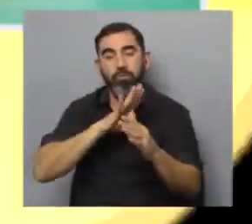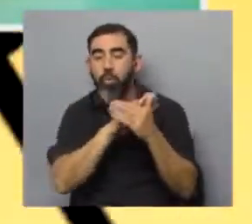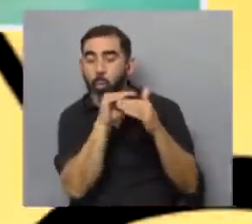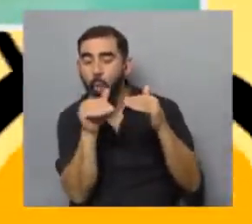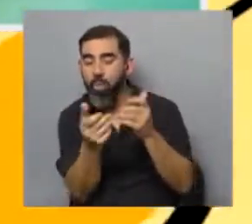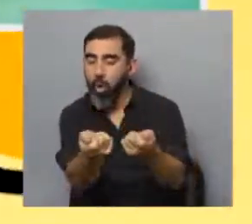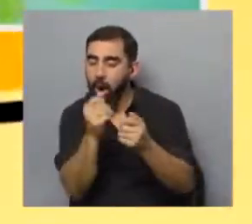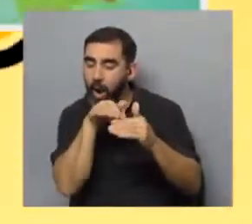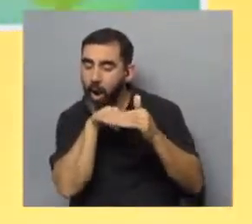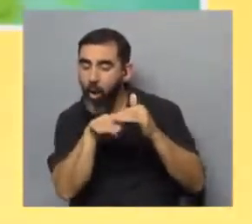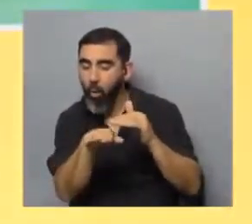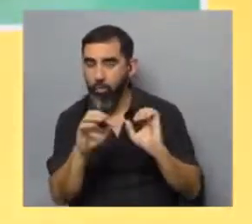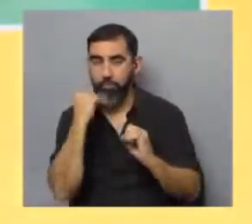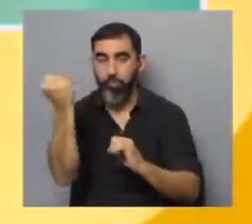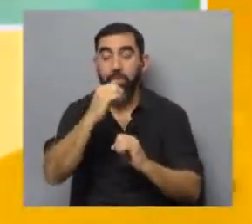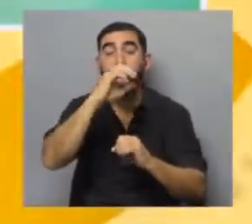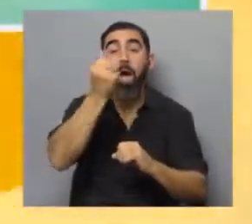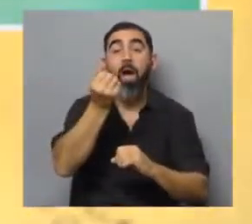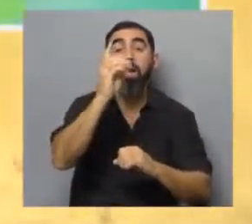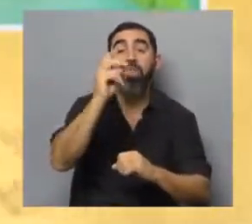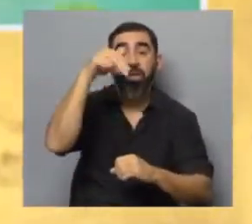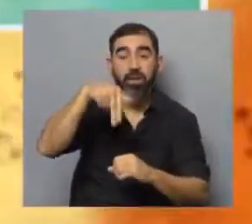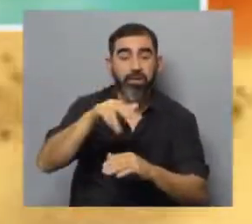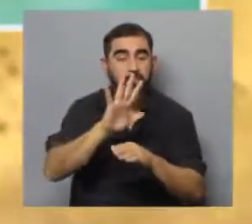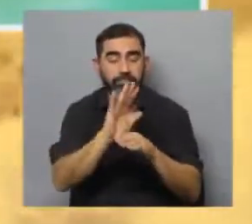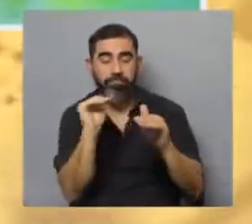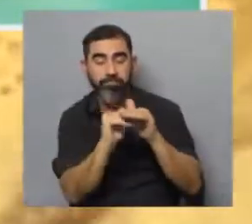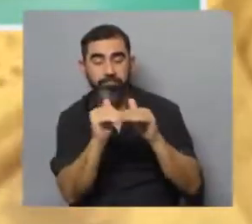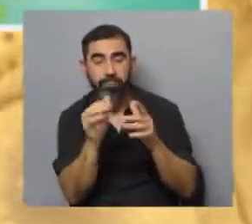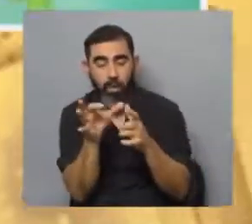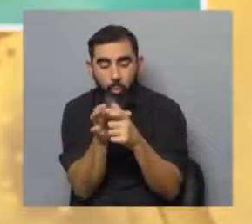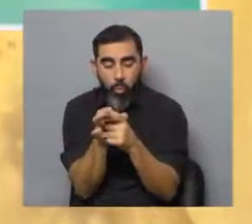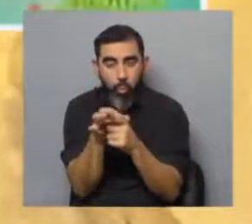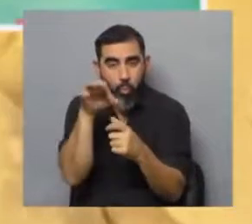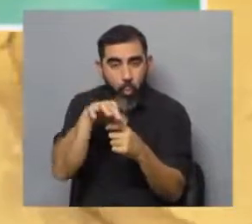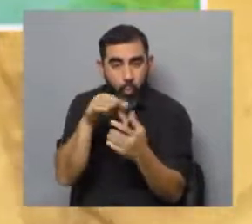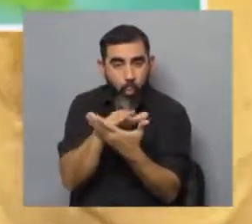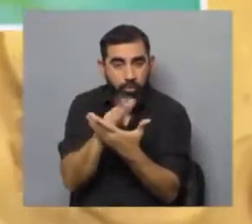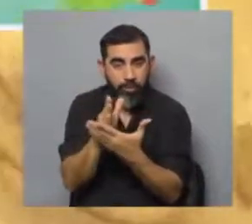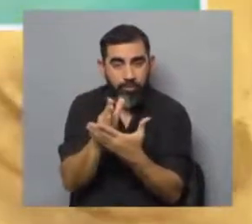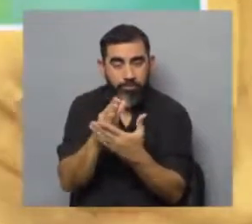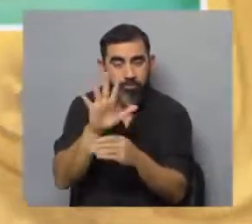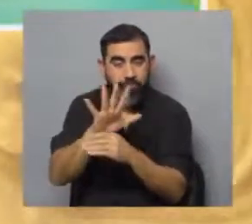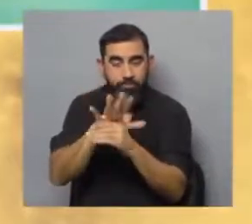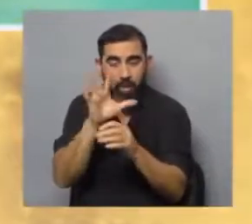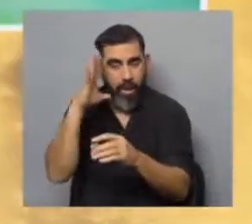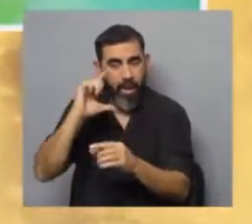cajón, bien, lo tengo ahí guardadito. El ADN está guardadito en el núcleo, medio que alejado, si se